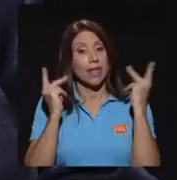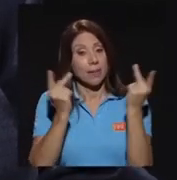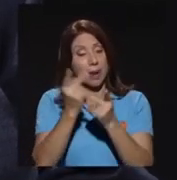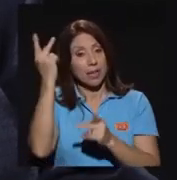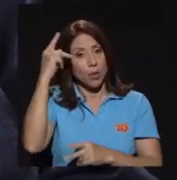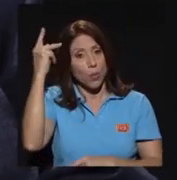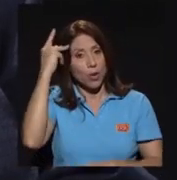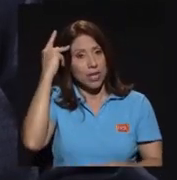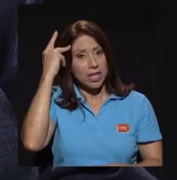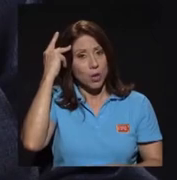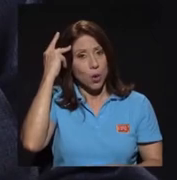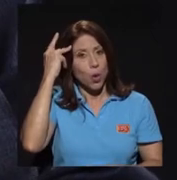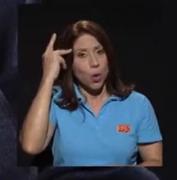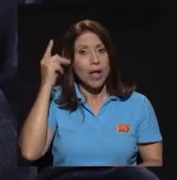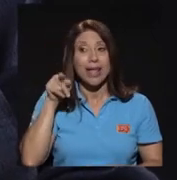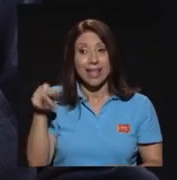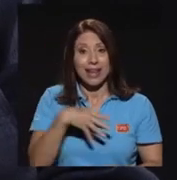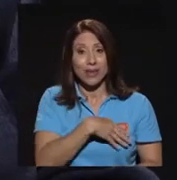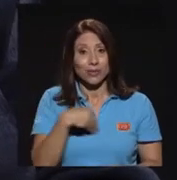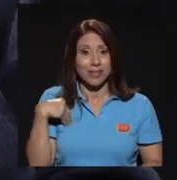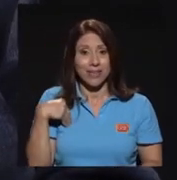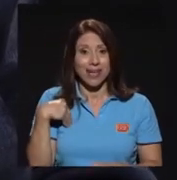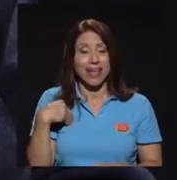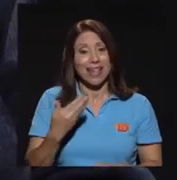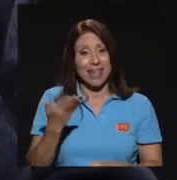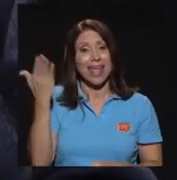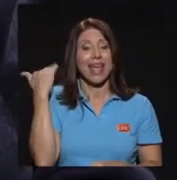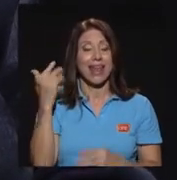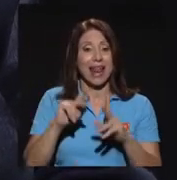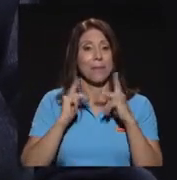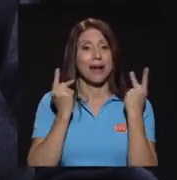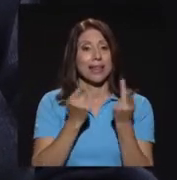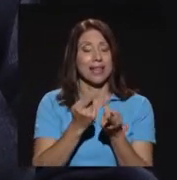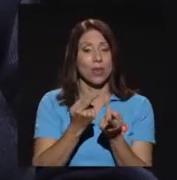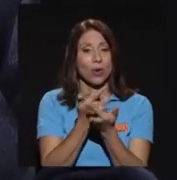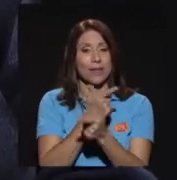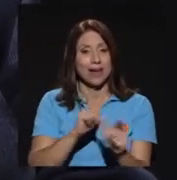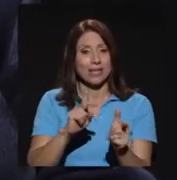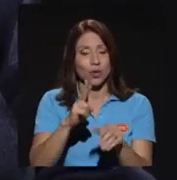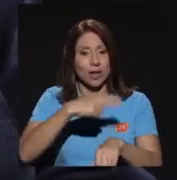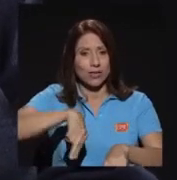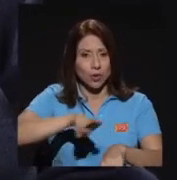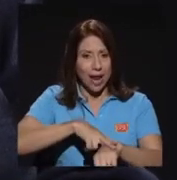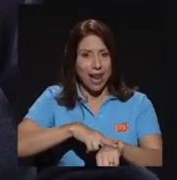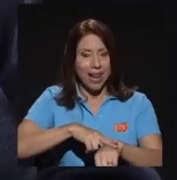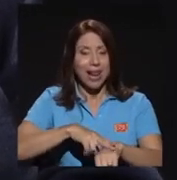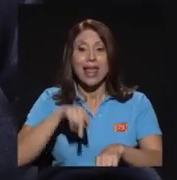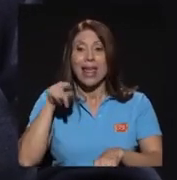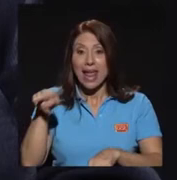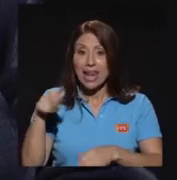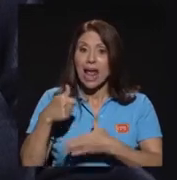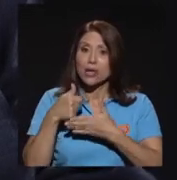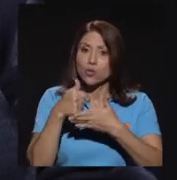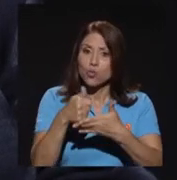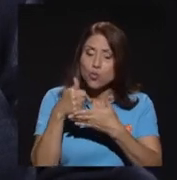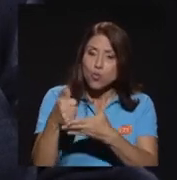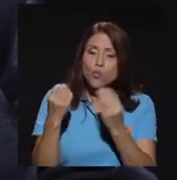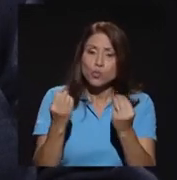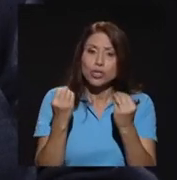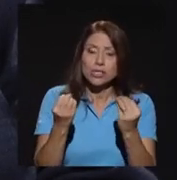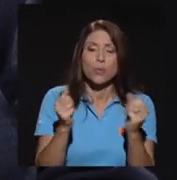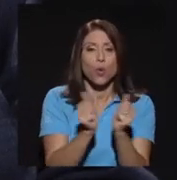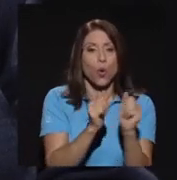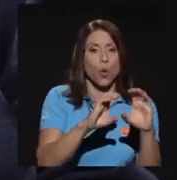era su simpatía que era partido liberación nacional si él ayudó muchísimo a olivera en comisiones y en en